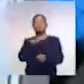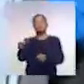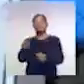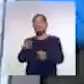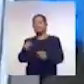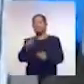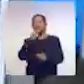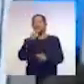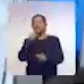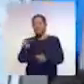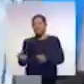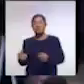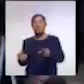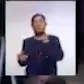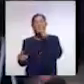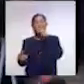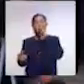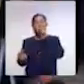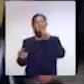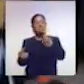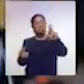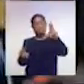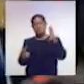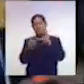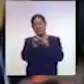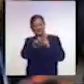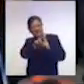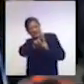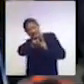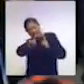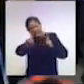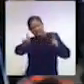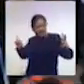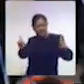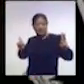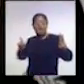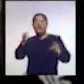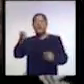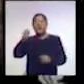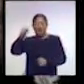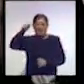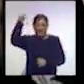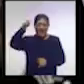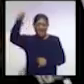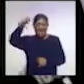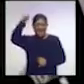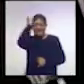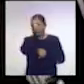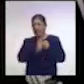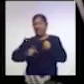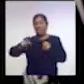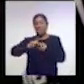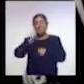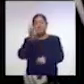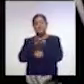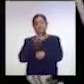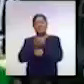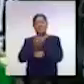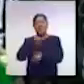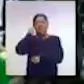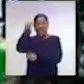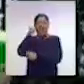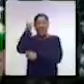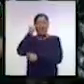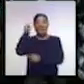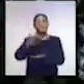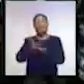niños migrantes de sus progenitores en la frontera, una decisión que desató protestas en todo el país. Ahora